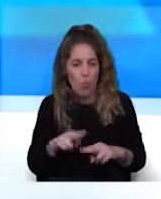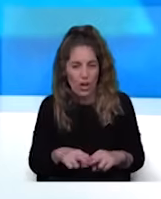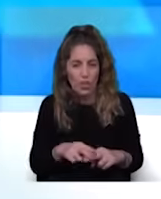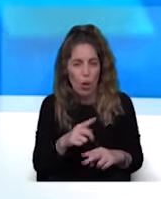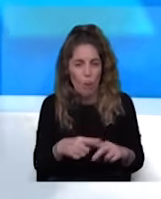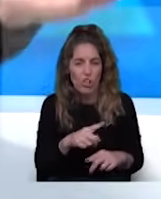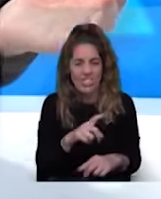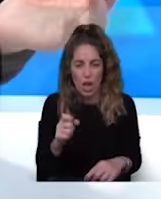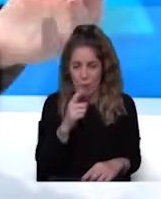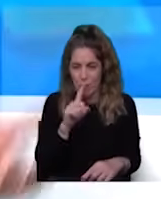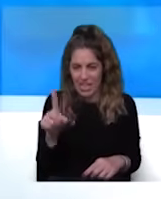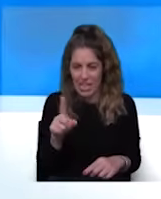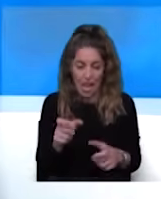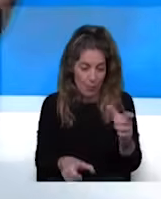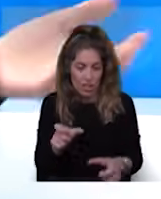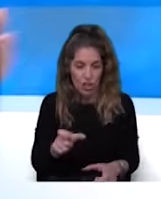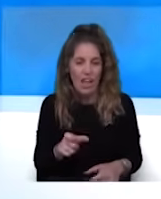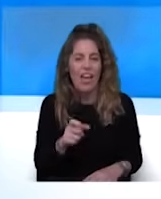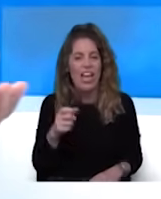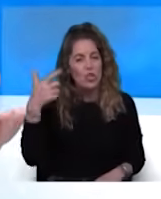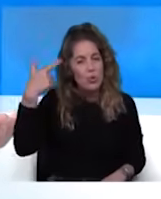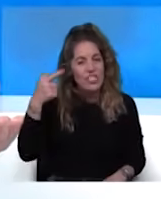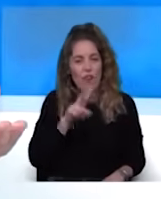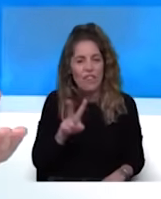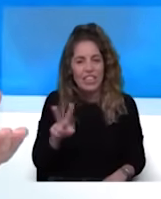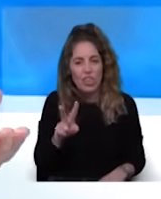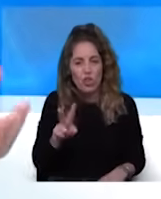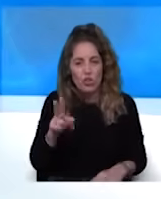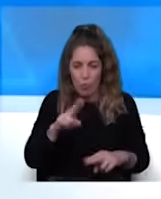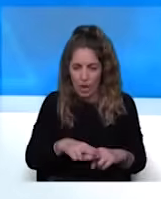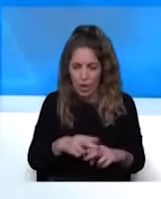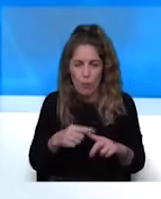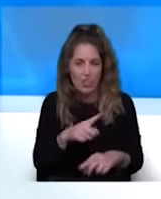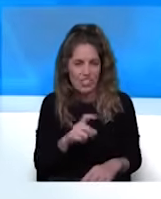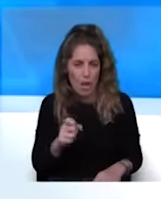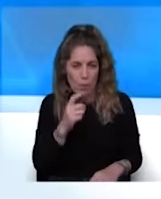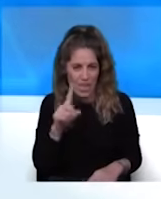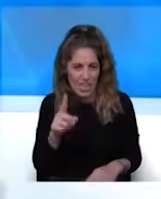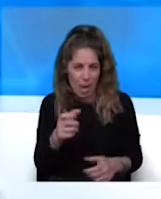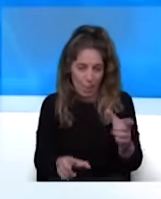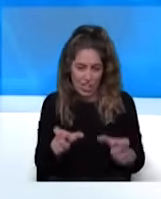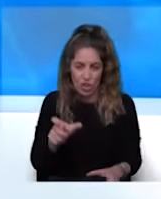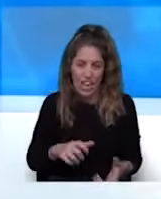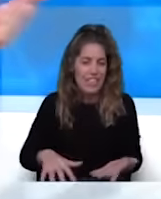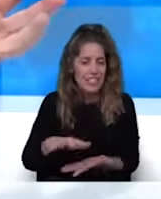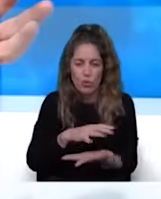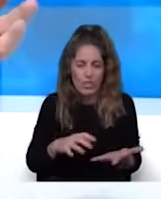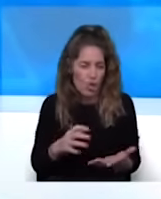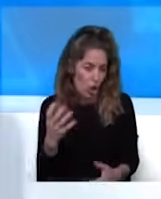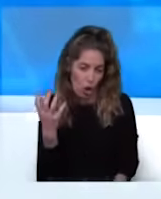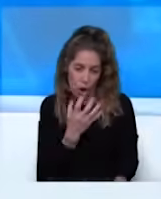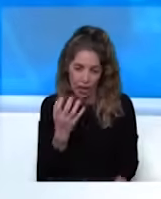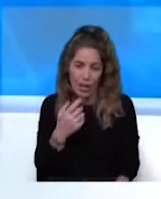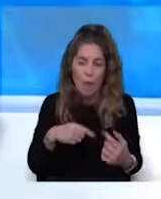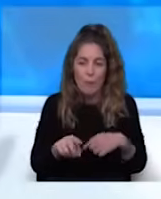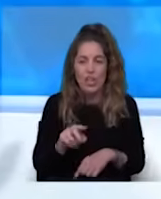habitantes y en suicidios está en 22 fallecidos c 100,000 habitantes es una situación dramática de todo punto de vista